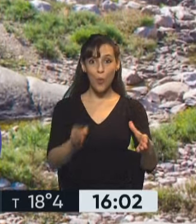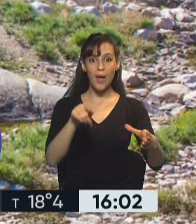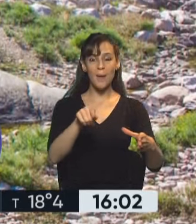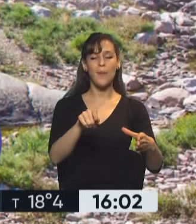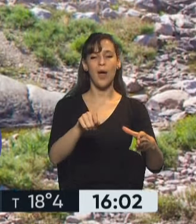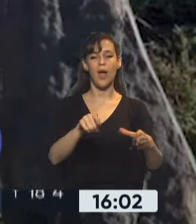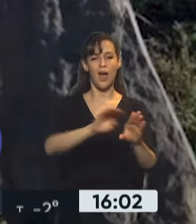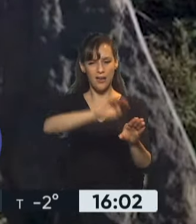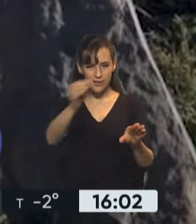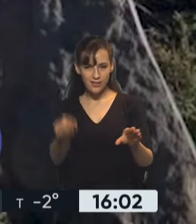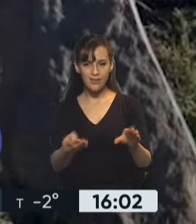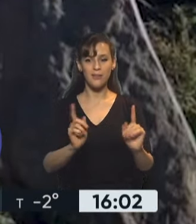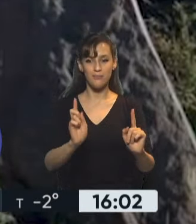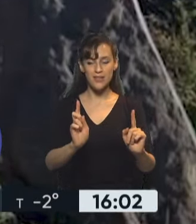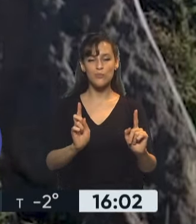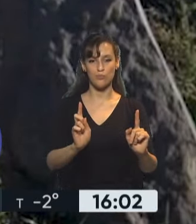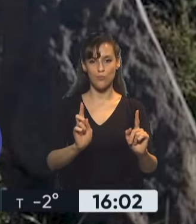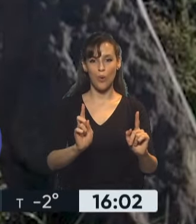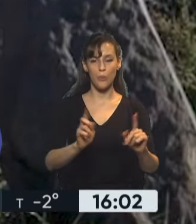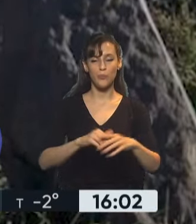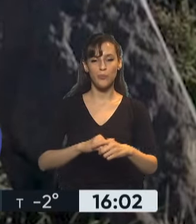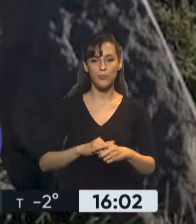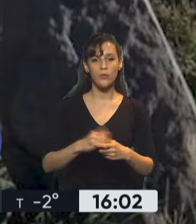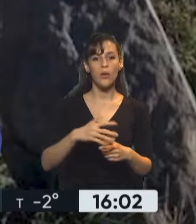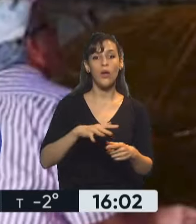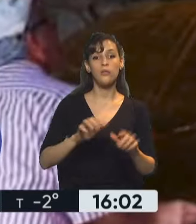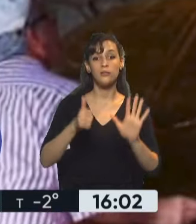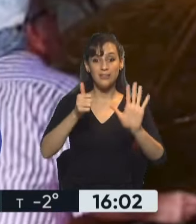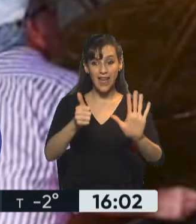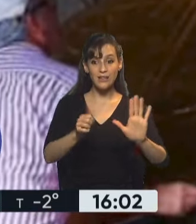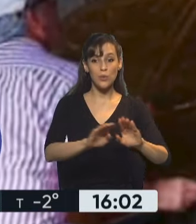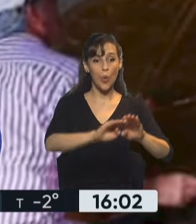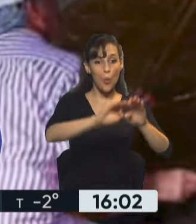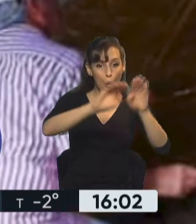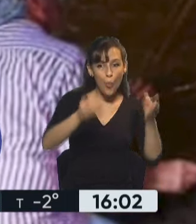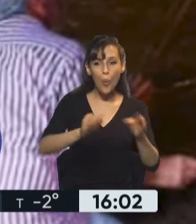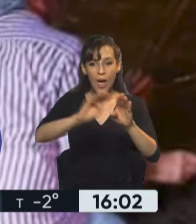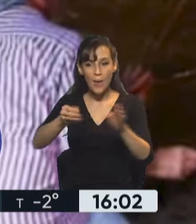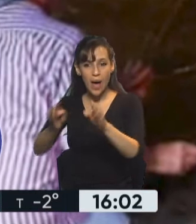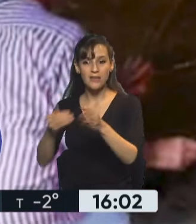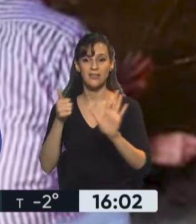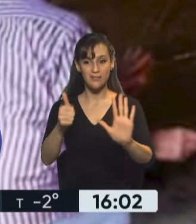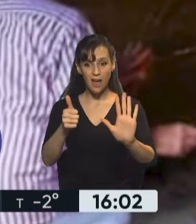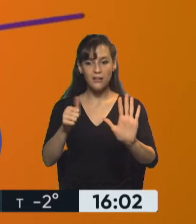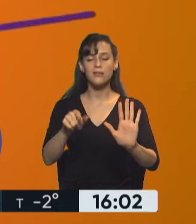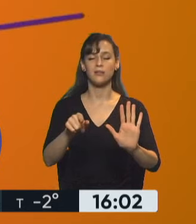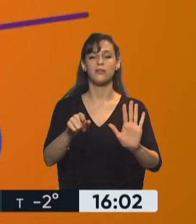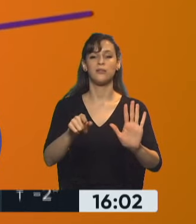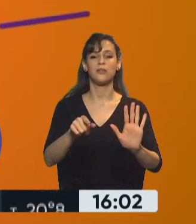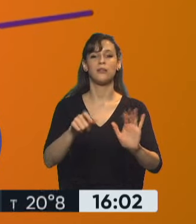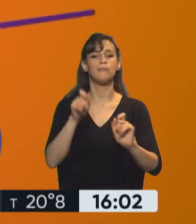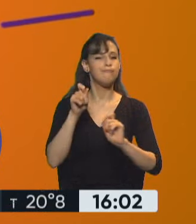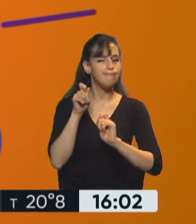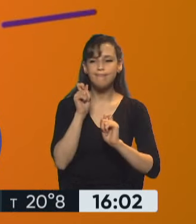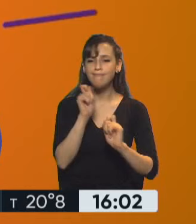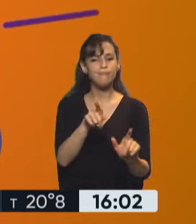estas características que están en el lugar, las seis cuevas, que en general tiene una característica muy específica, que